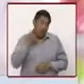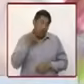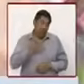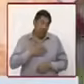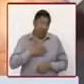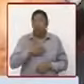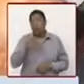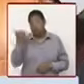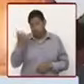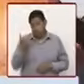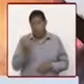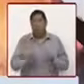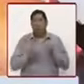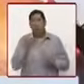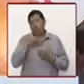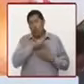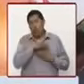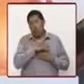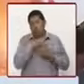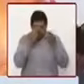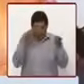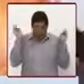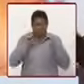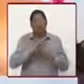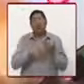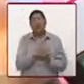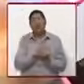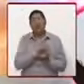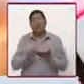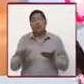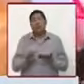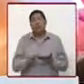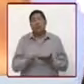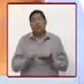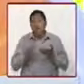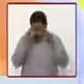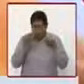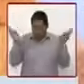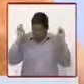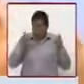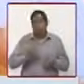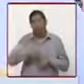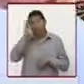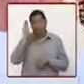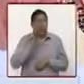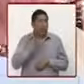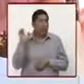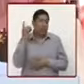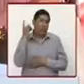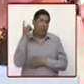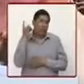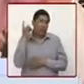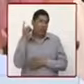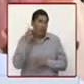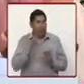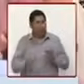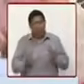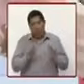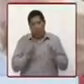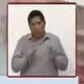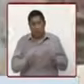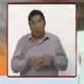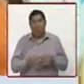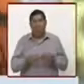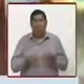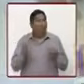el otro es mío. ¿Y de cuál se gana más, de Halloween o de Todos Santos? De Halloween se gana más, unos 500 bolivianos alrededor de